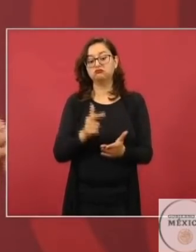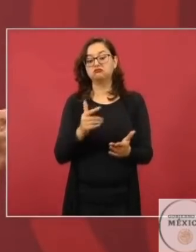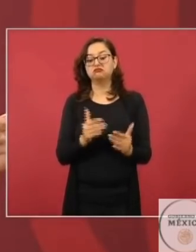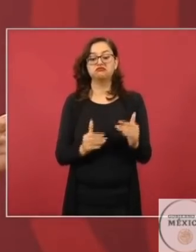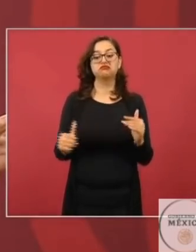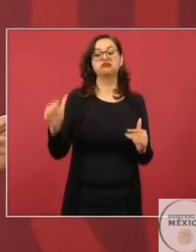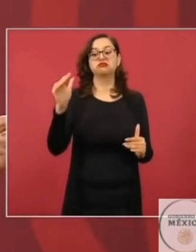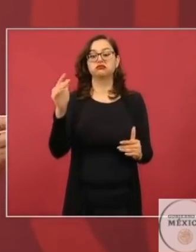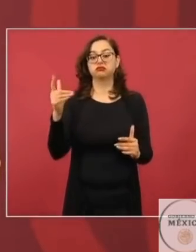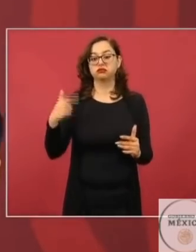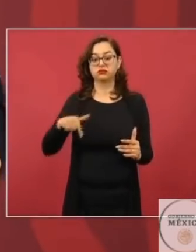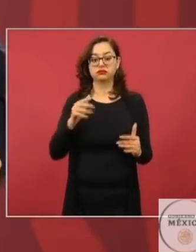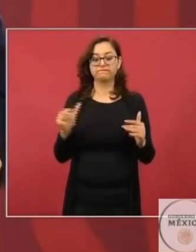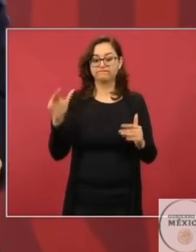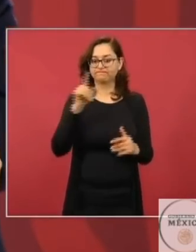Esa es mi opinión,